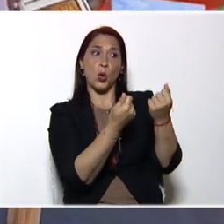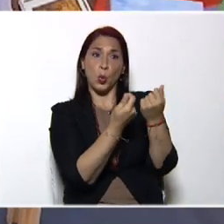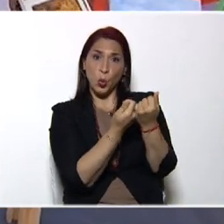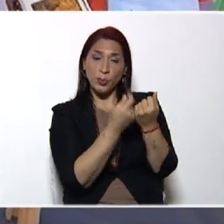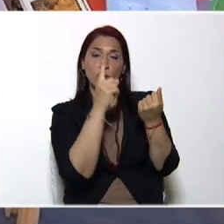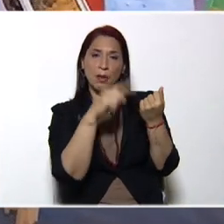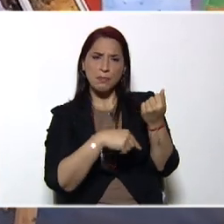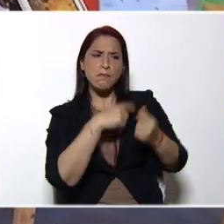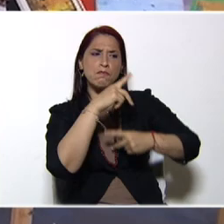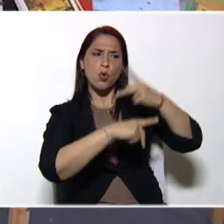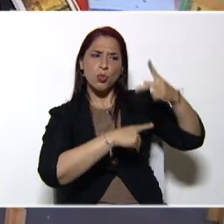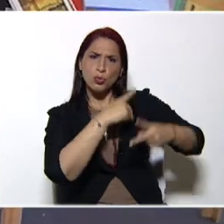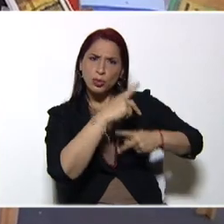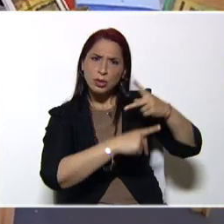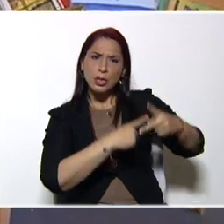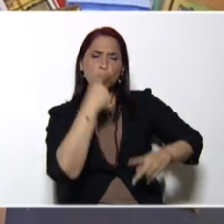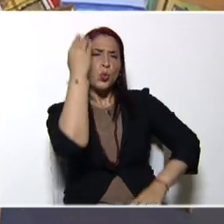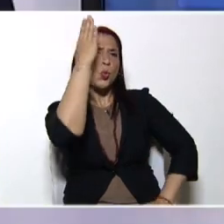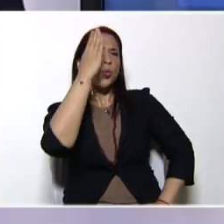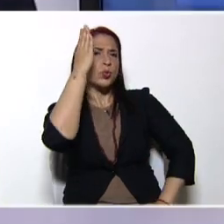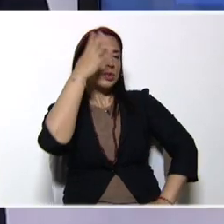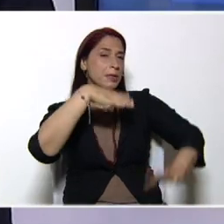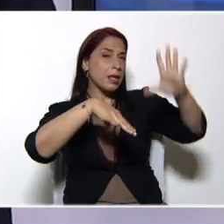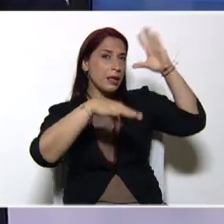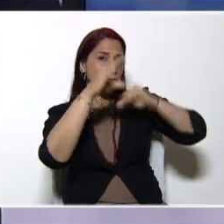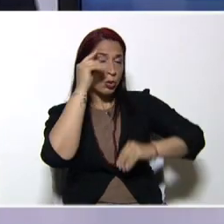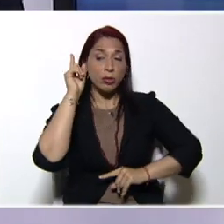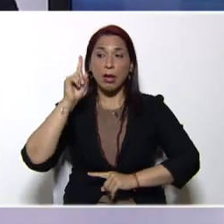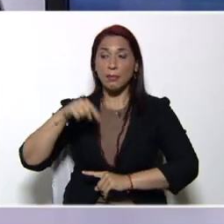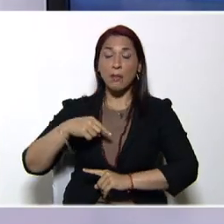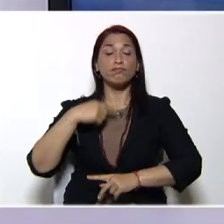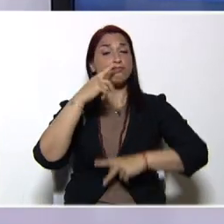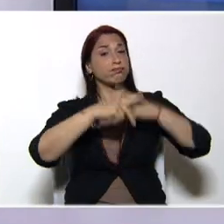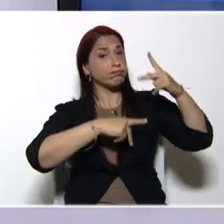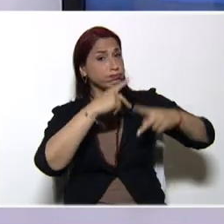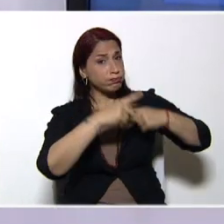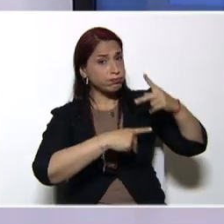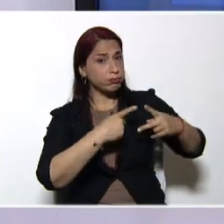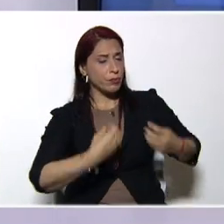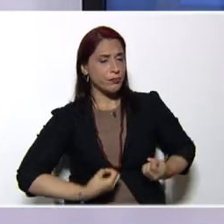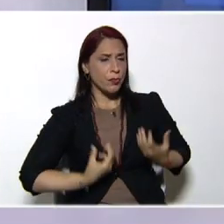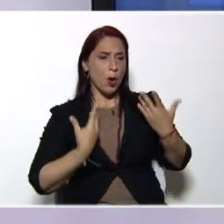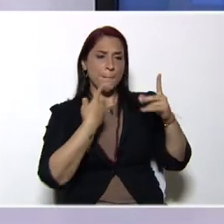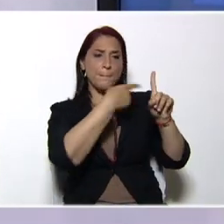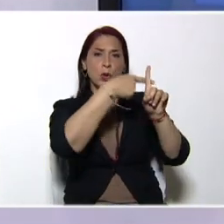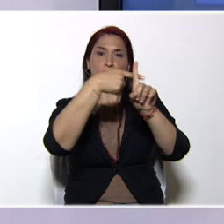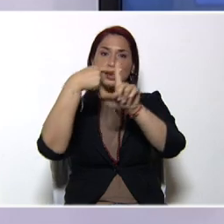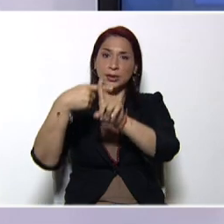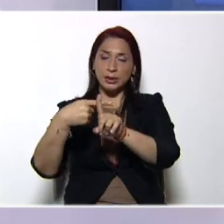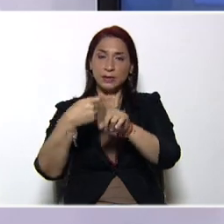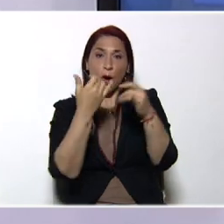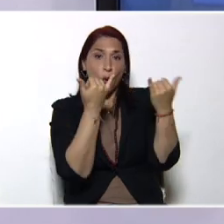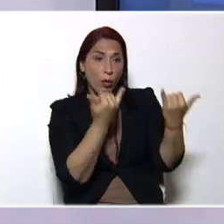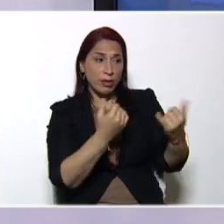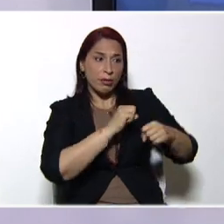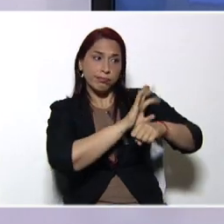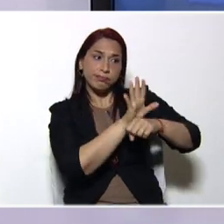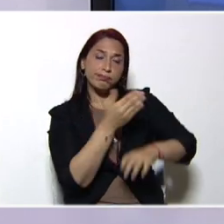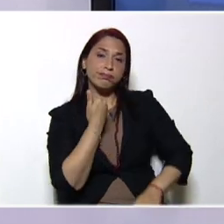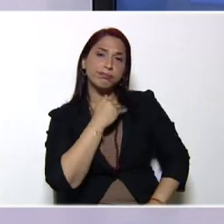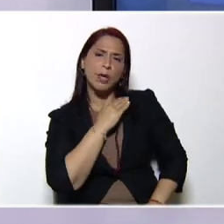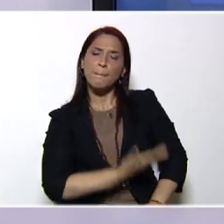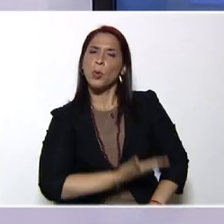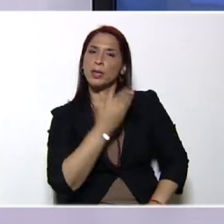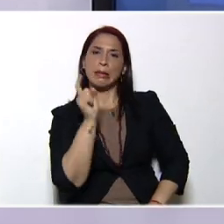sino que también producir conocimiento y producir emociones positivas en esta situación de contingencia también es